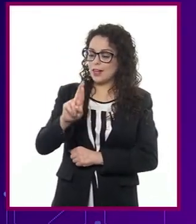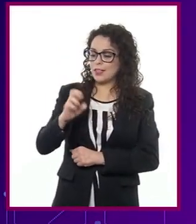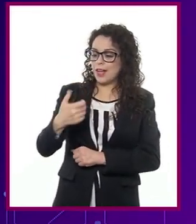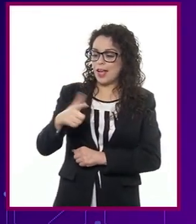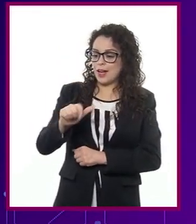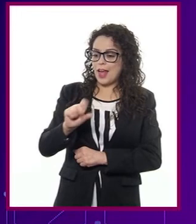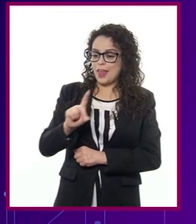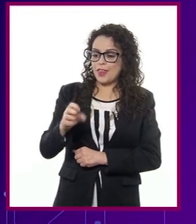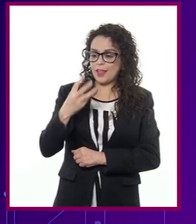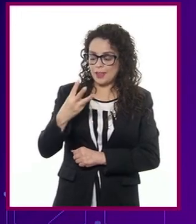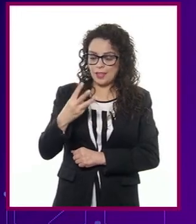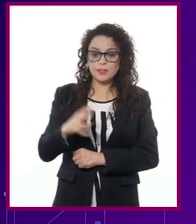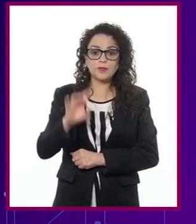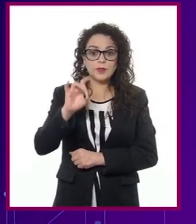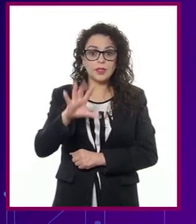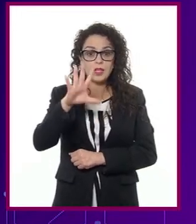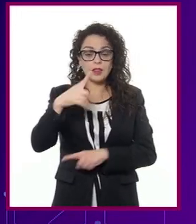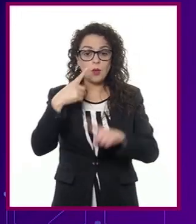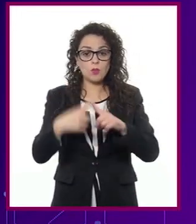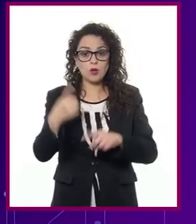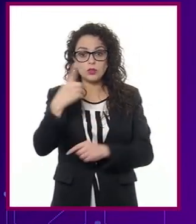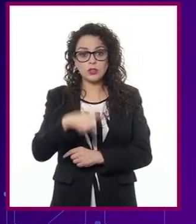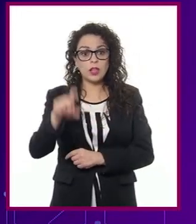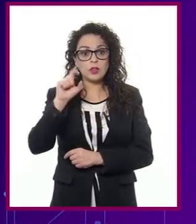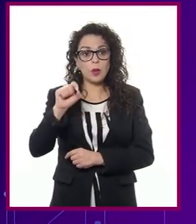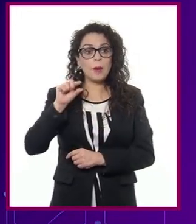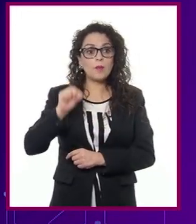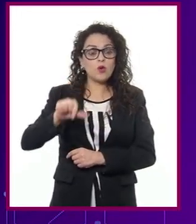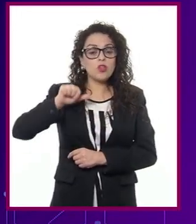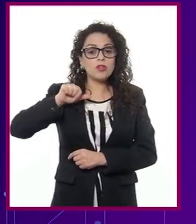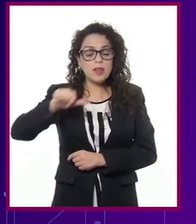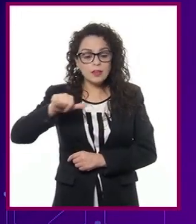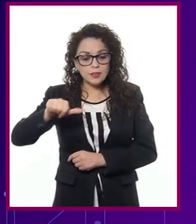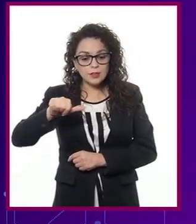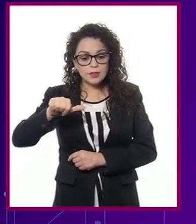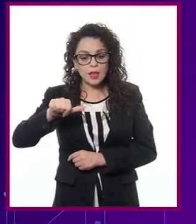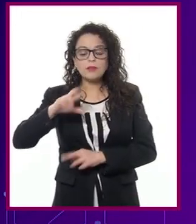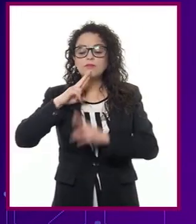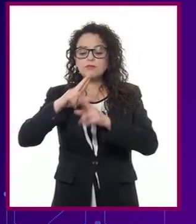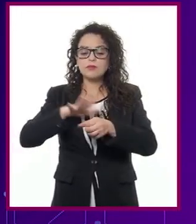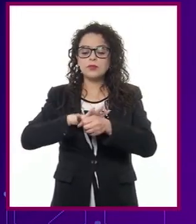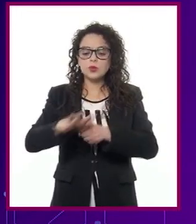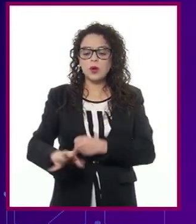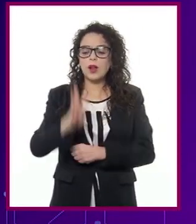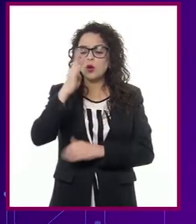multiplicamos 35 por 120.16, que es igual a